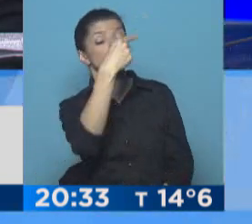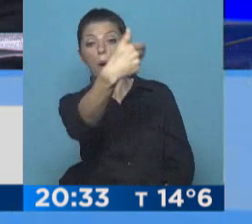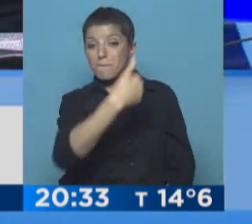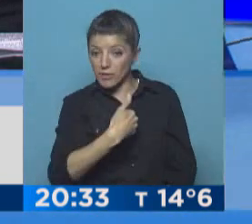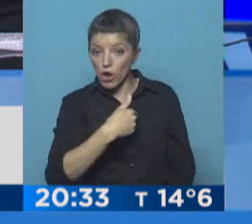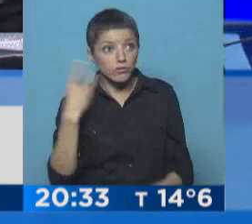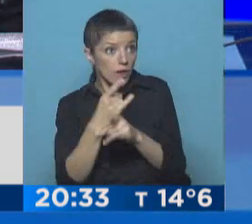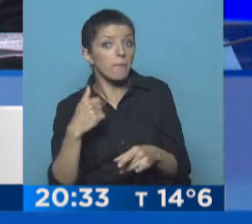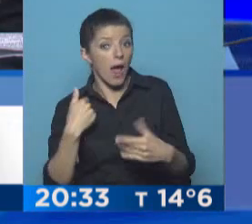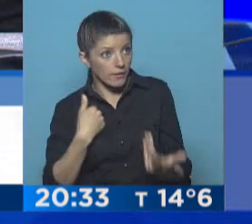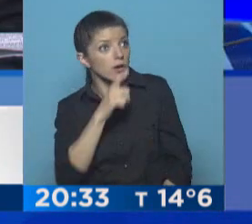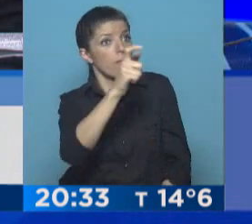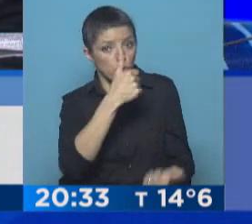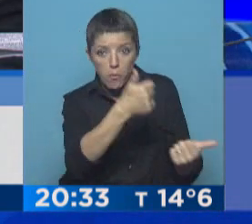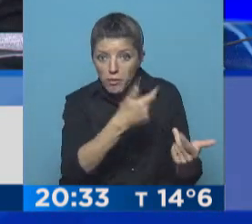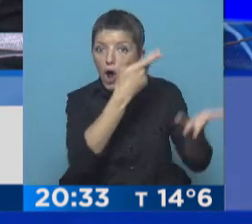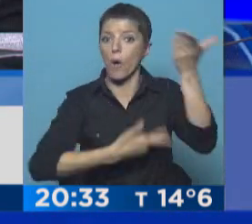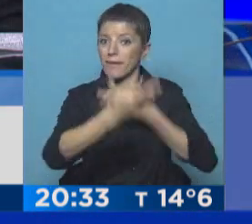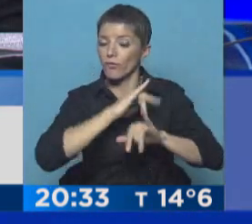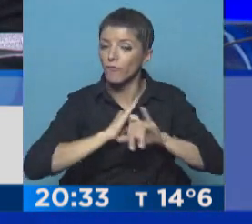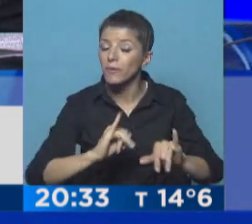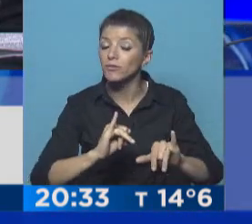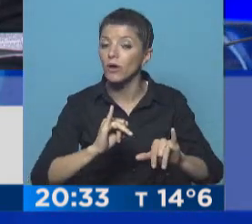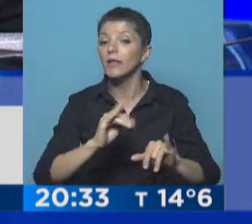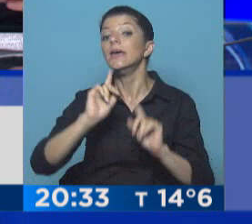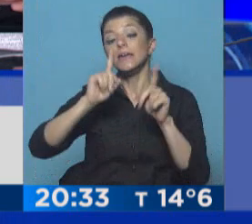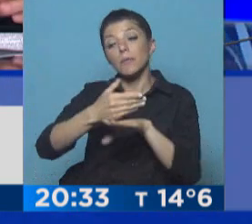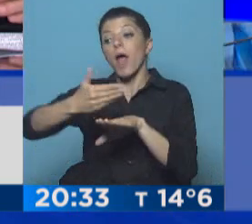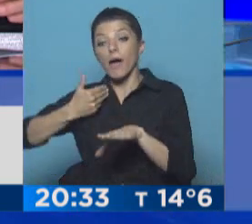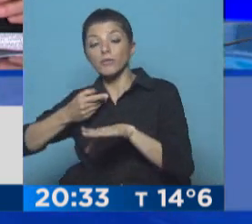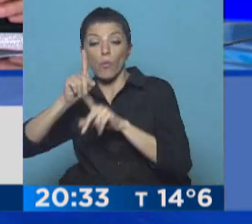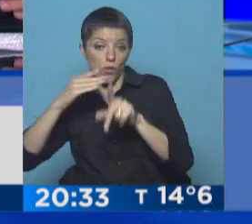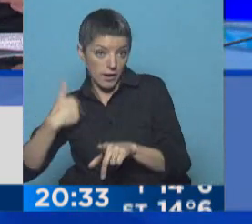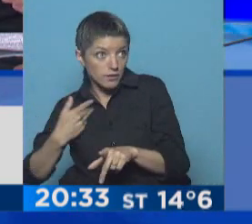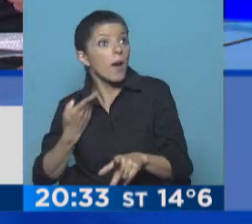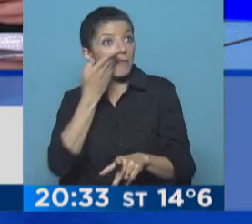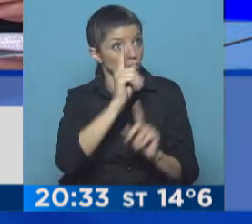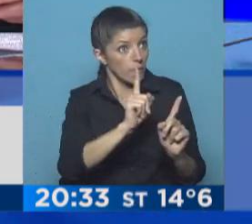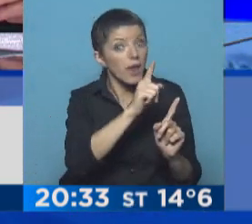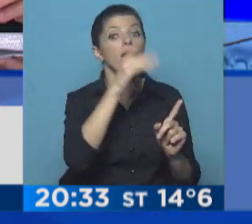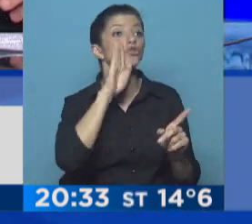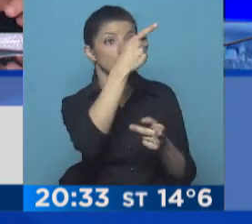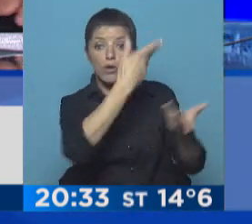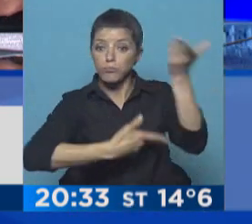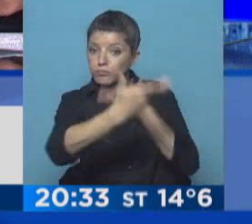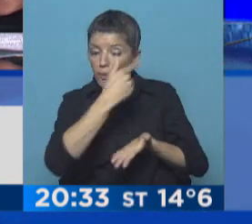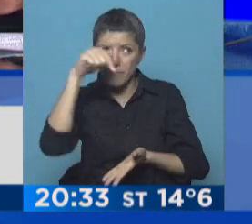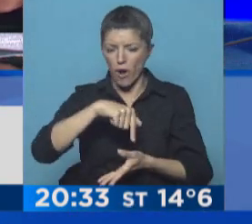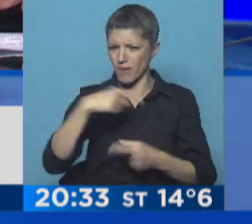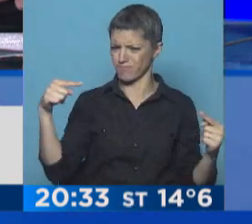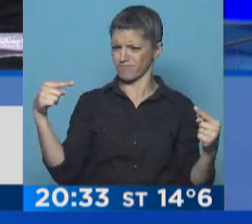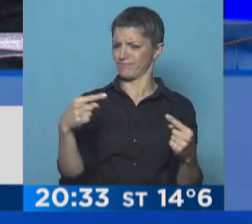pidió y en otras situaciones cuando Argentina lo ha solicitado también ha actuado así Estados Unidos